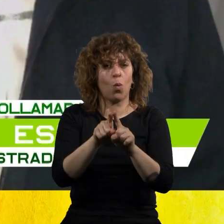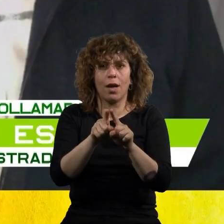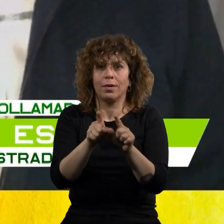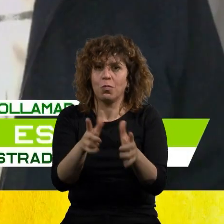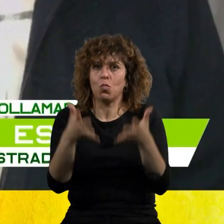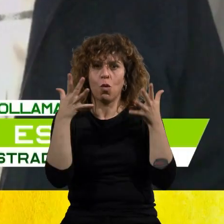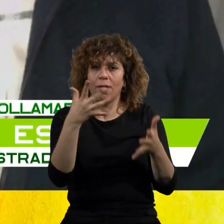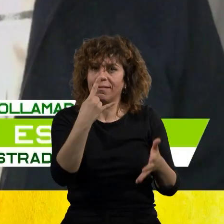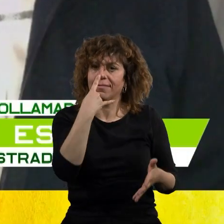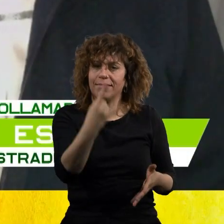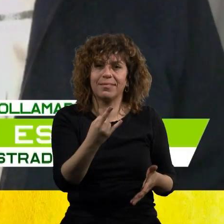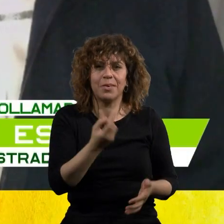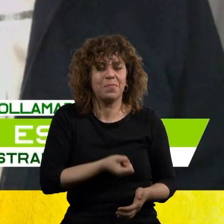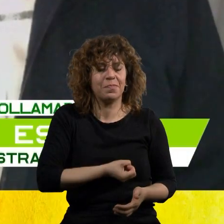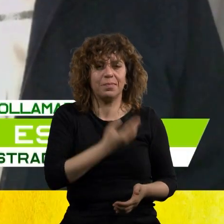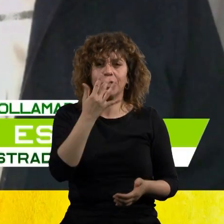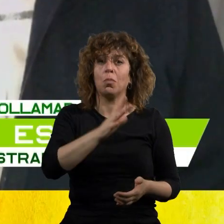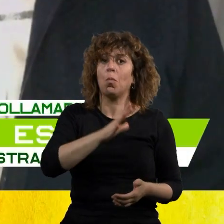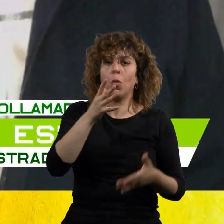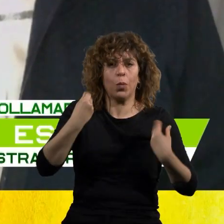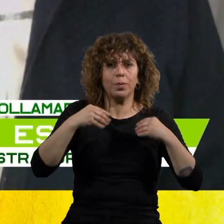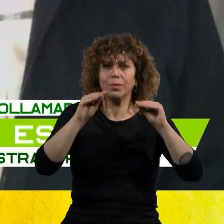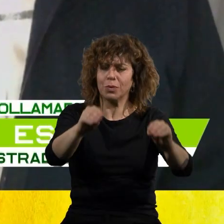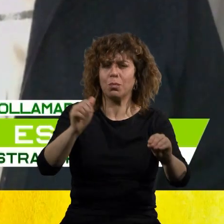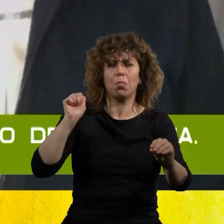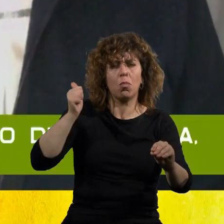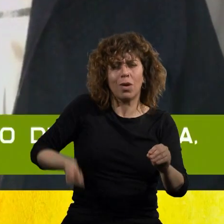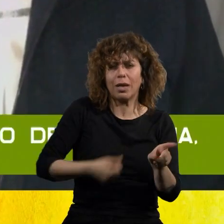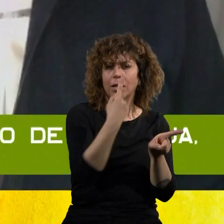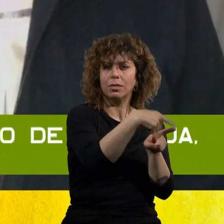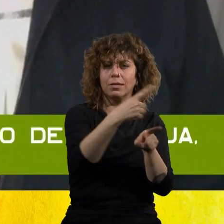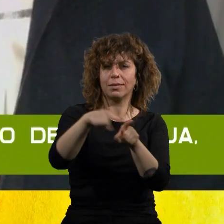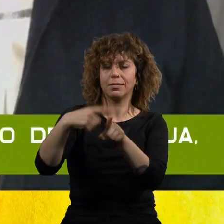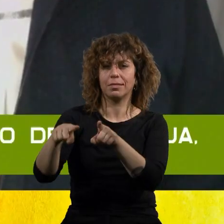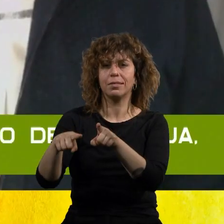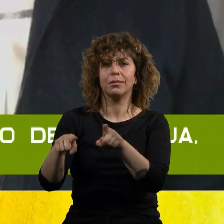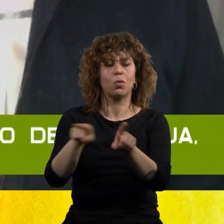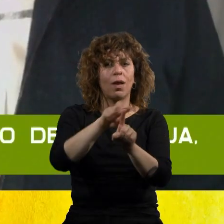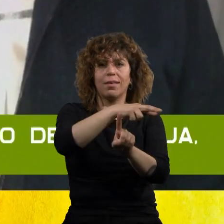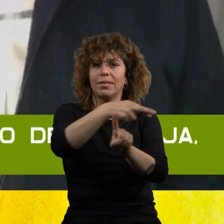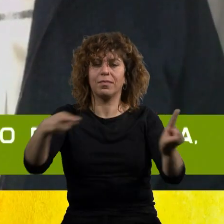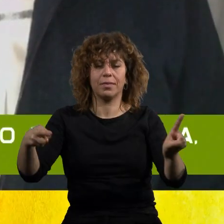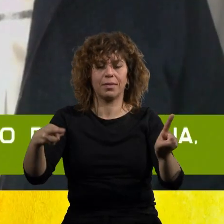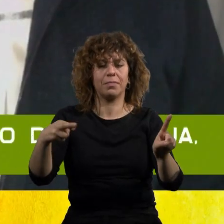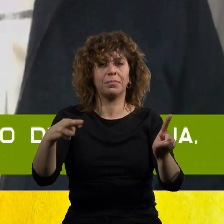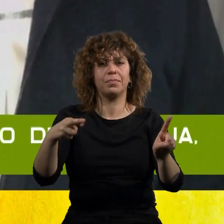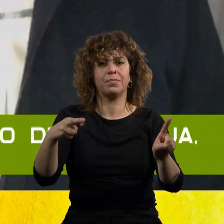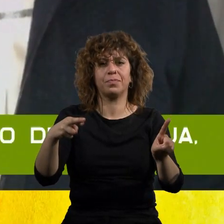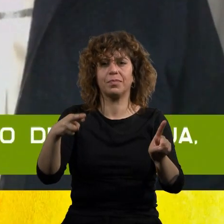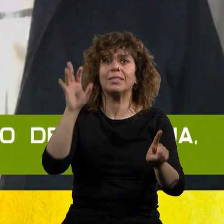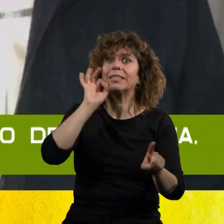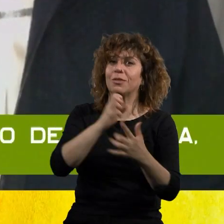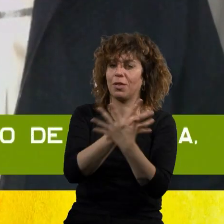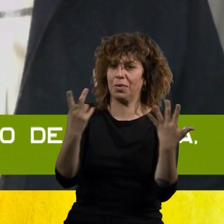¿no? Porque como decimos, tiene una vida muy rica, ¿no? Tuvo una vida Sí. muy rica, fue un referente, ¿no?, en el